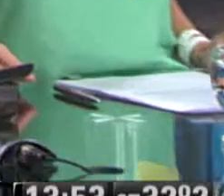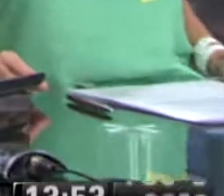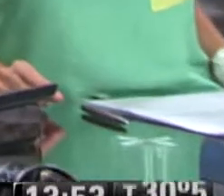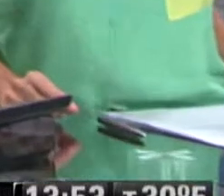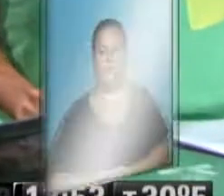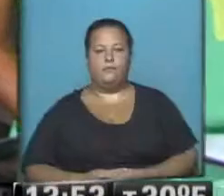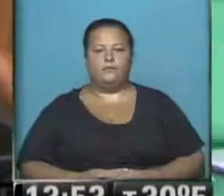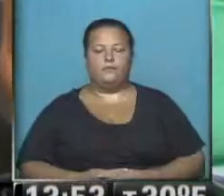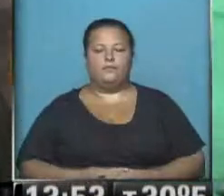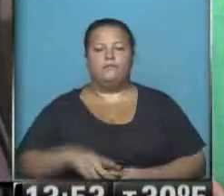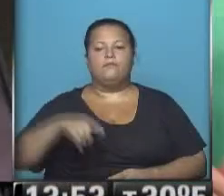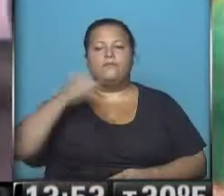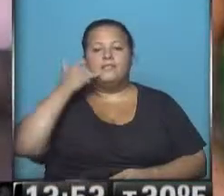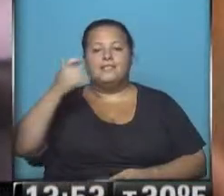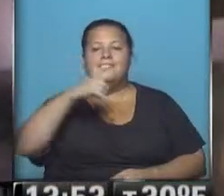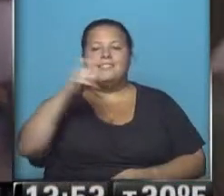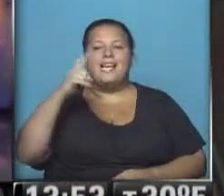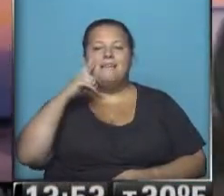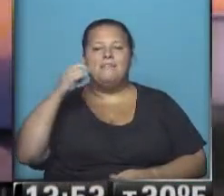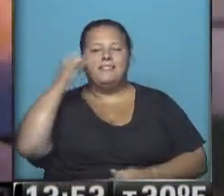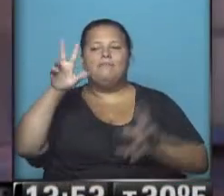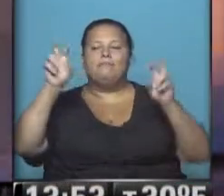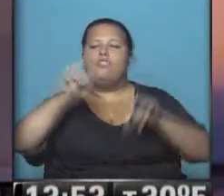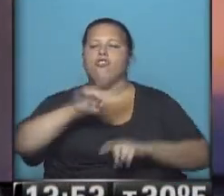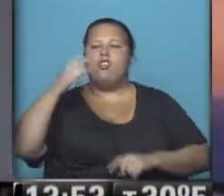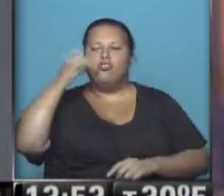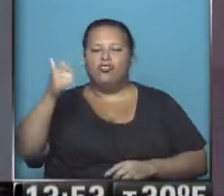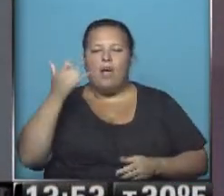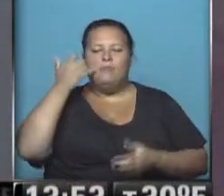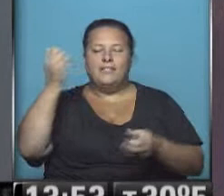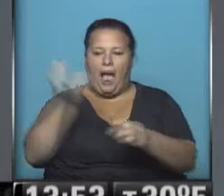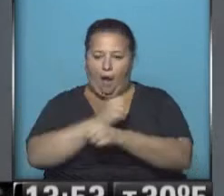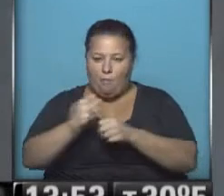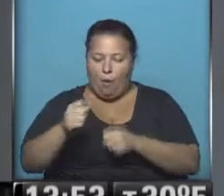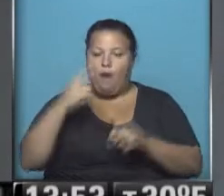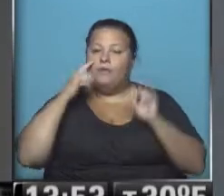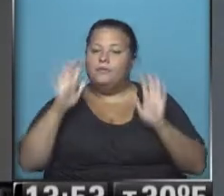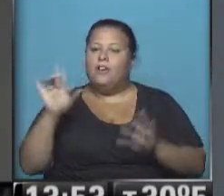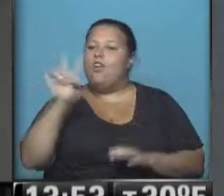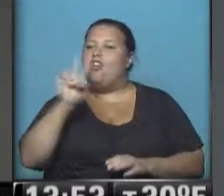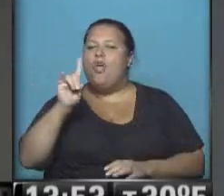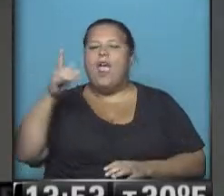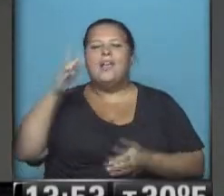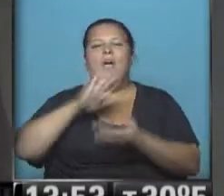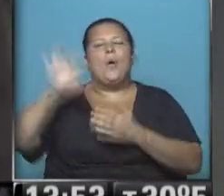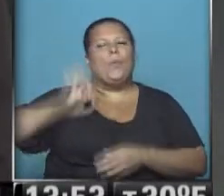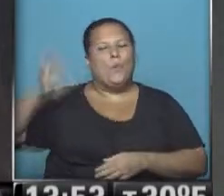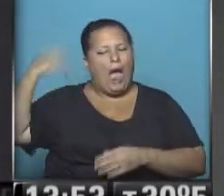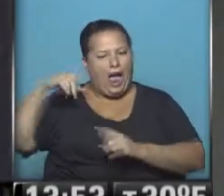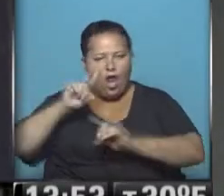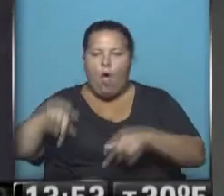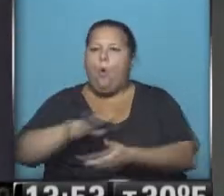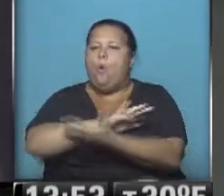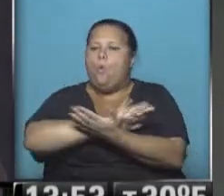y en ella me tuvo más de 100.000 llamadas en su primer día de implementación atención no es el viejo servicio es uno